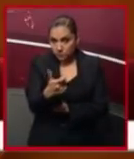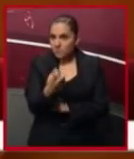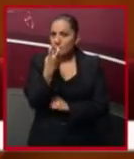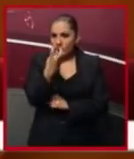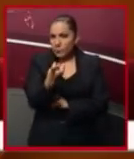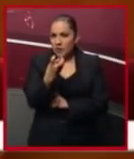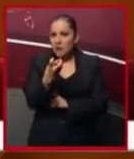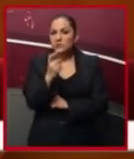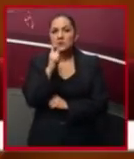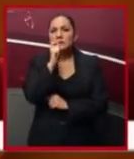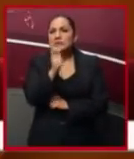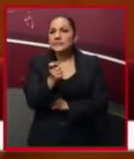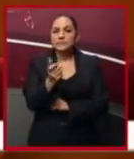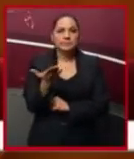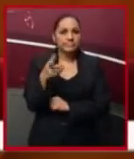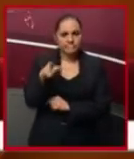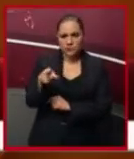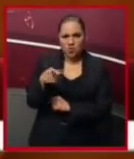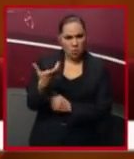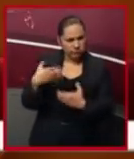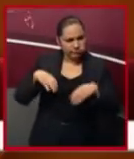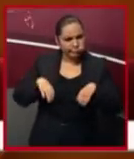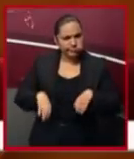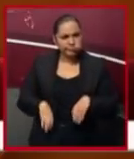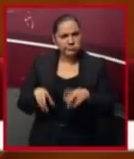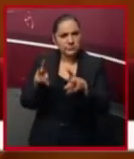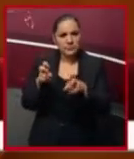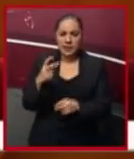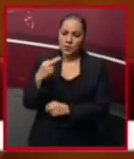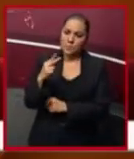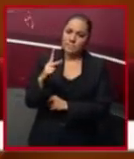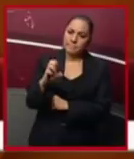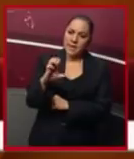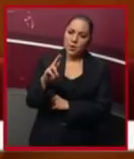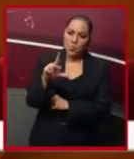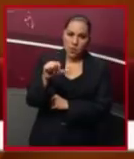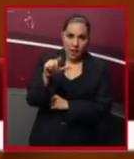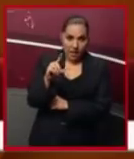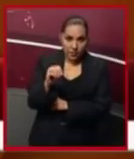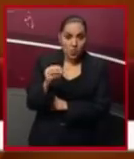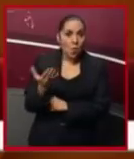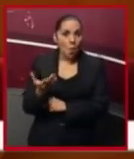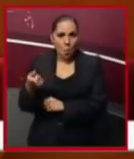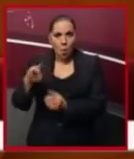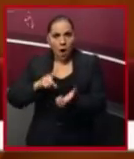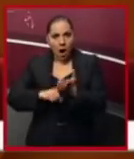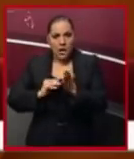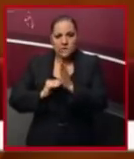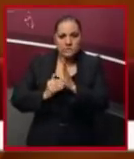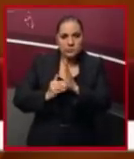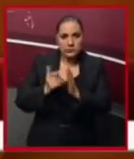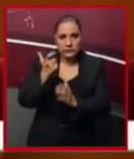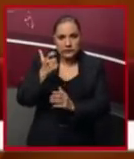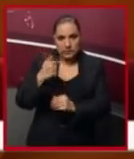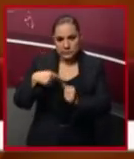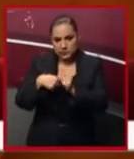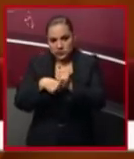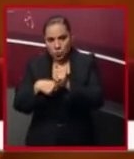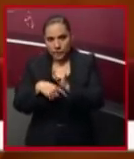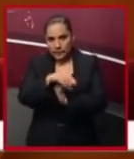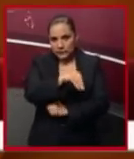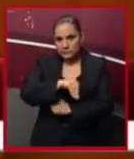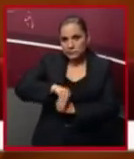un peculado, hablar de un ocultamiento, de cualquiera de estas